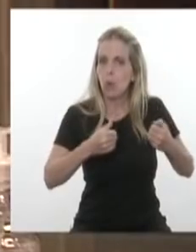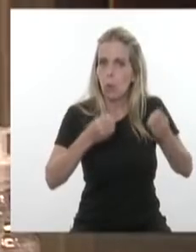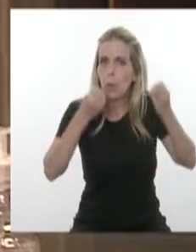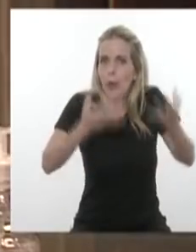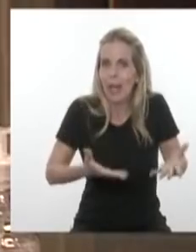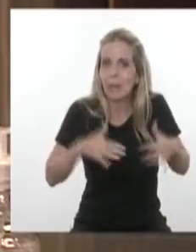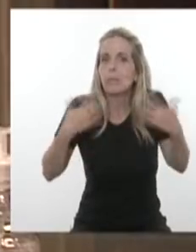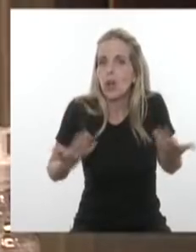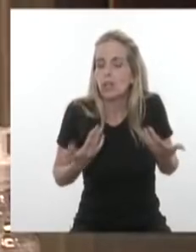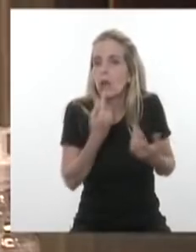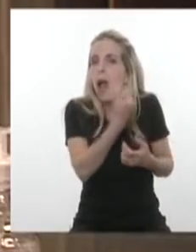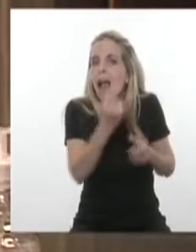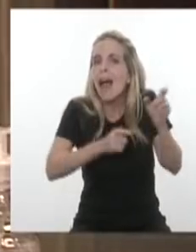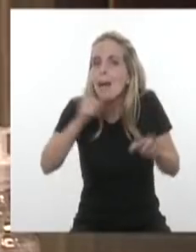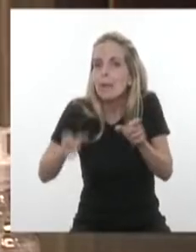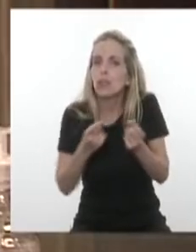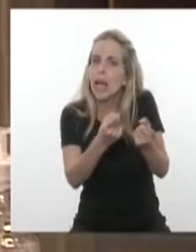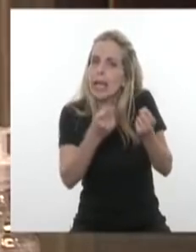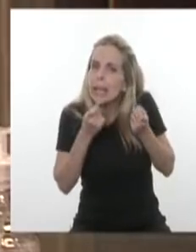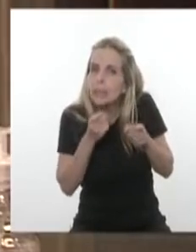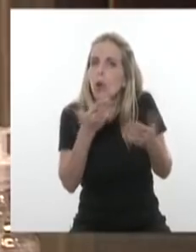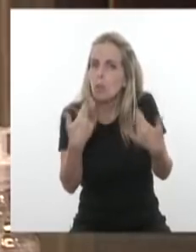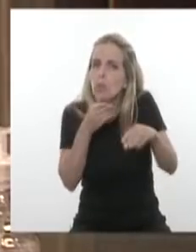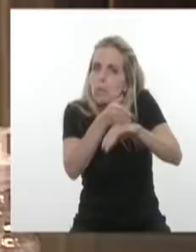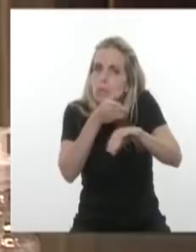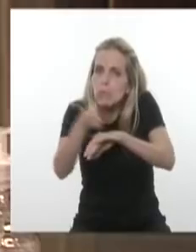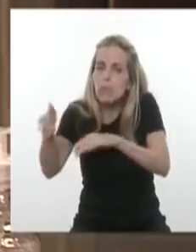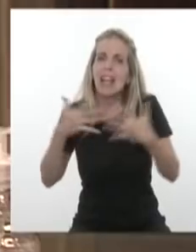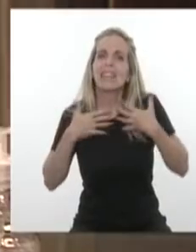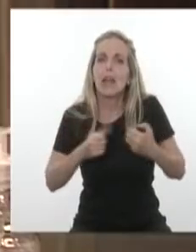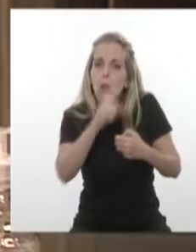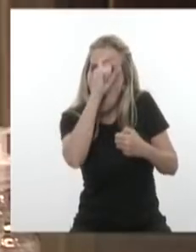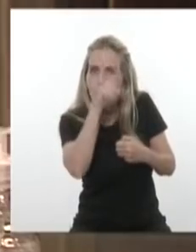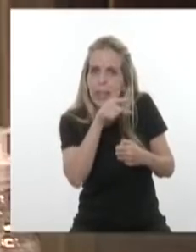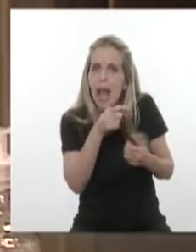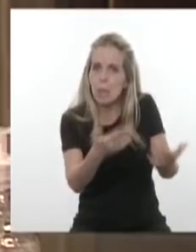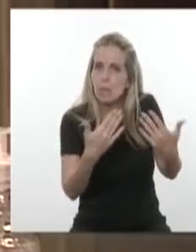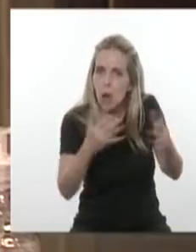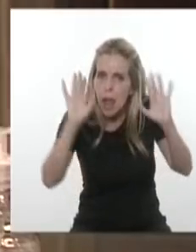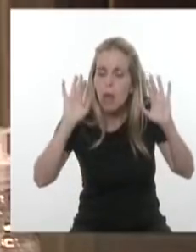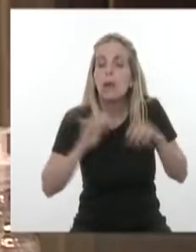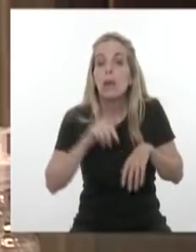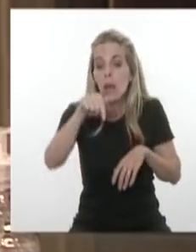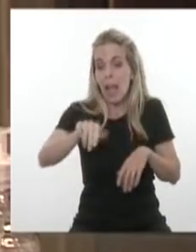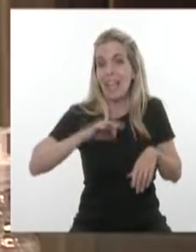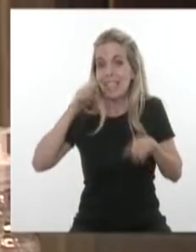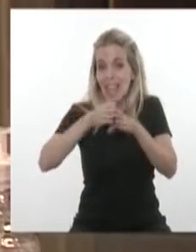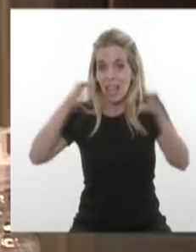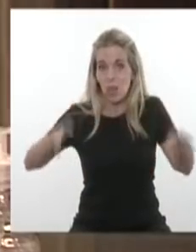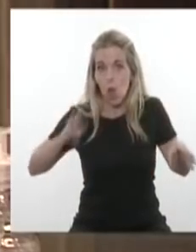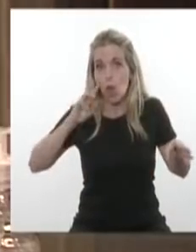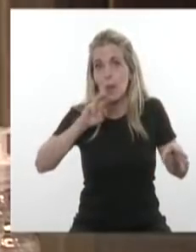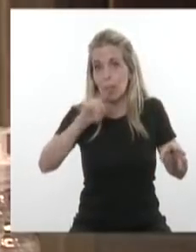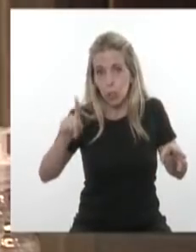persona que lo necesitó pudo acceder a la atención sanitaria este año tenemos que cuidarnos